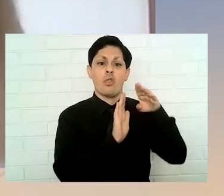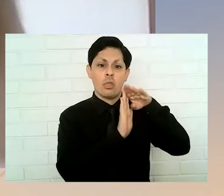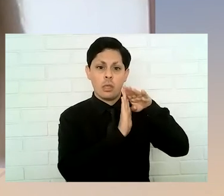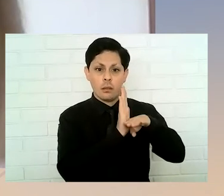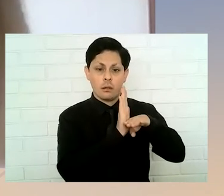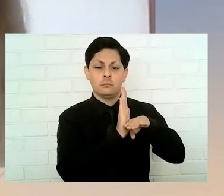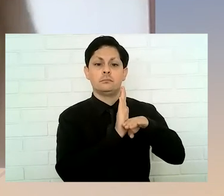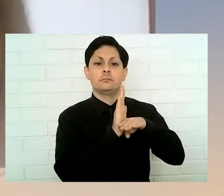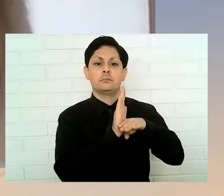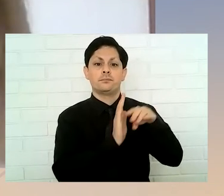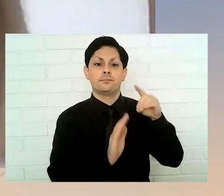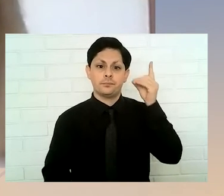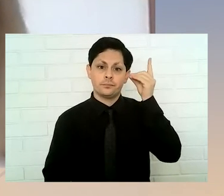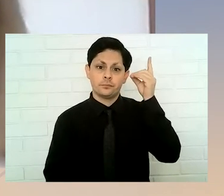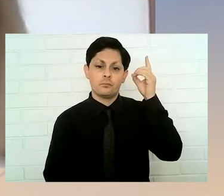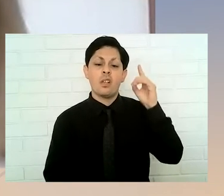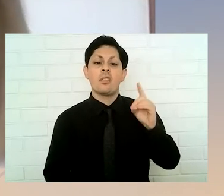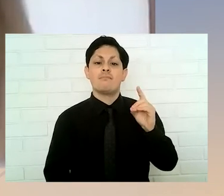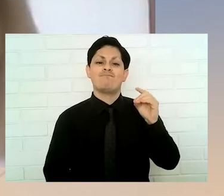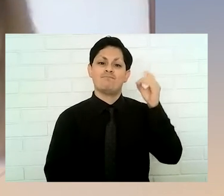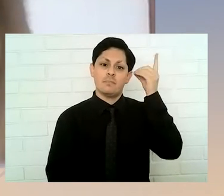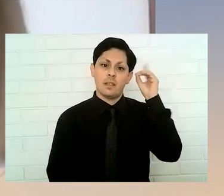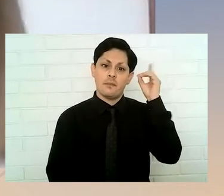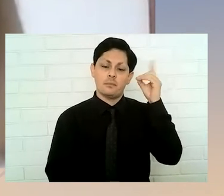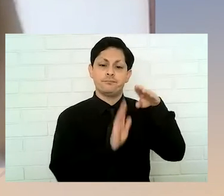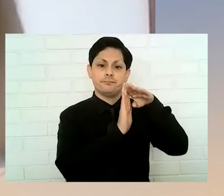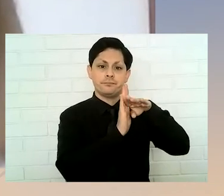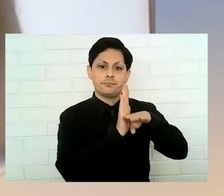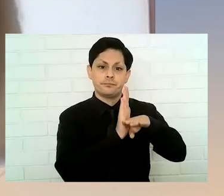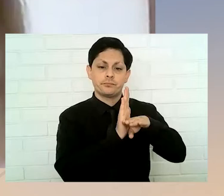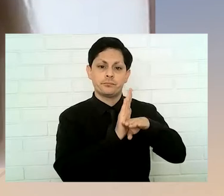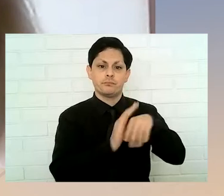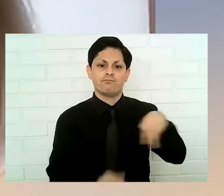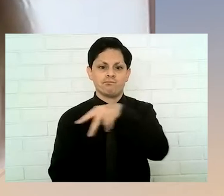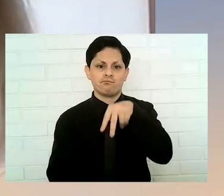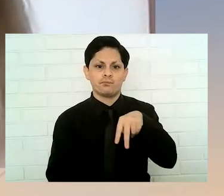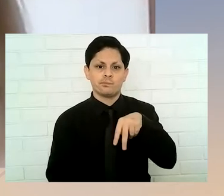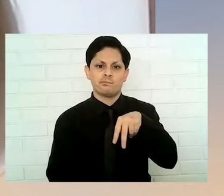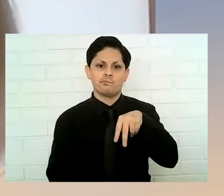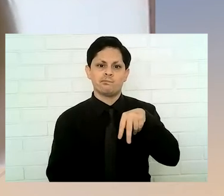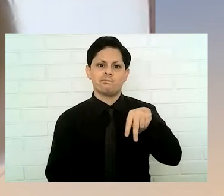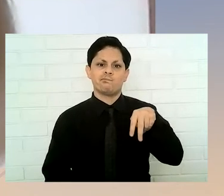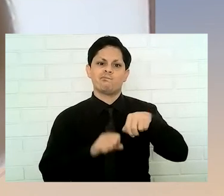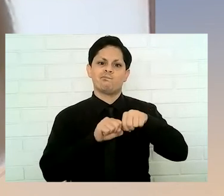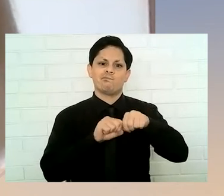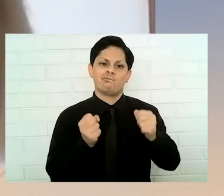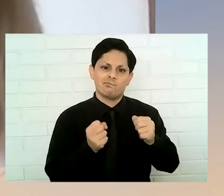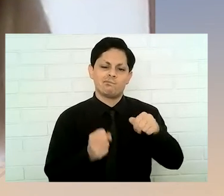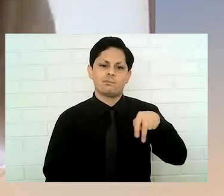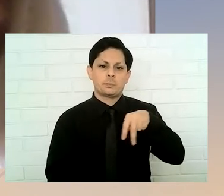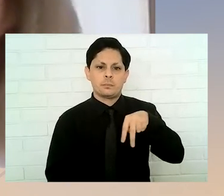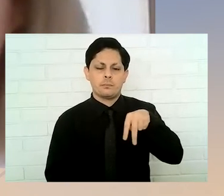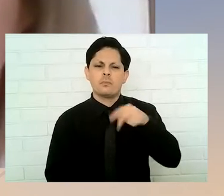que tienen un comportamiento disruptivo, ¿ya? Yo no sé cuál será el